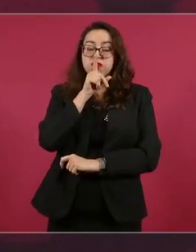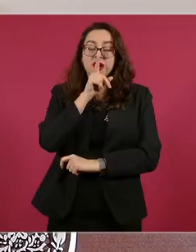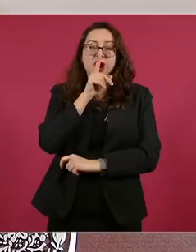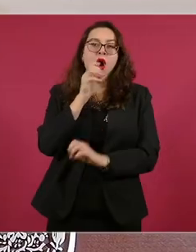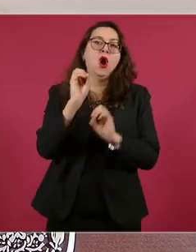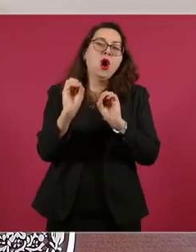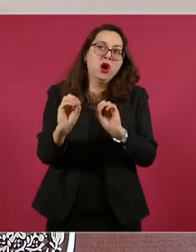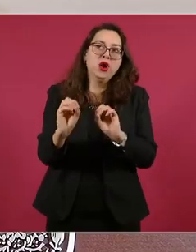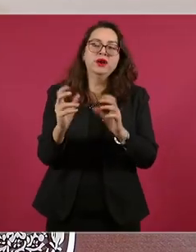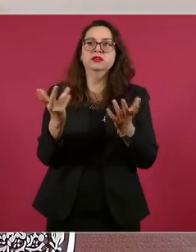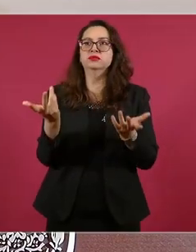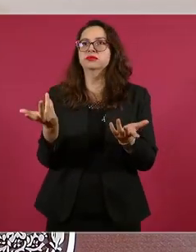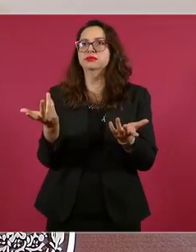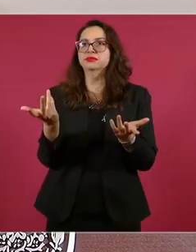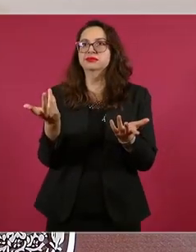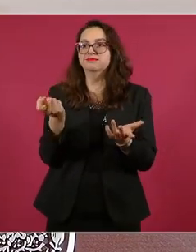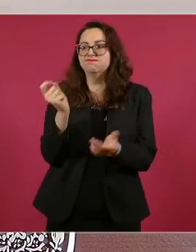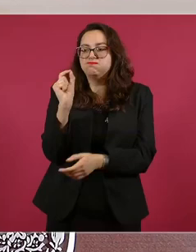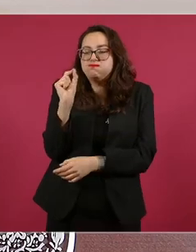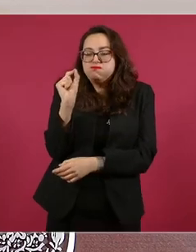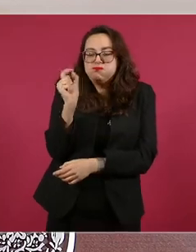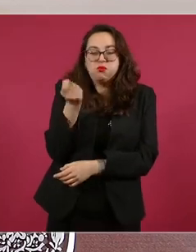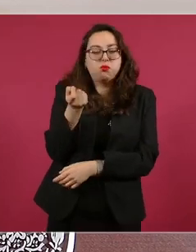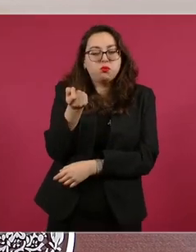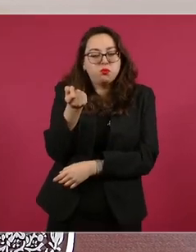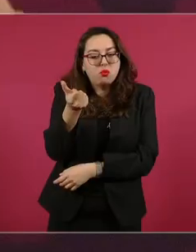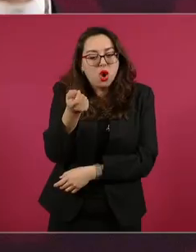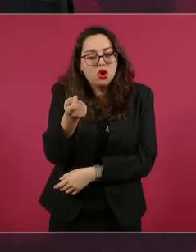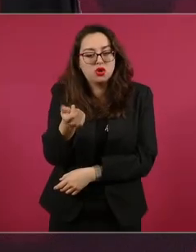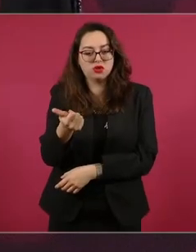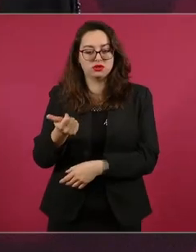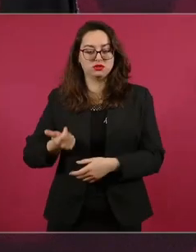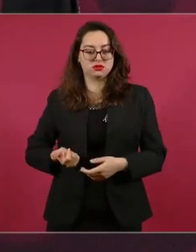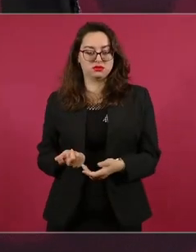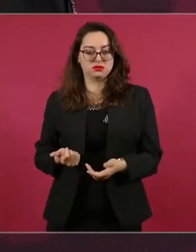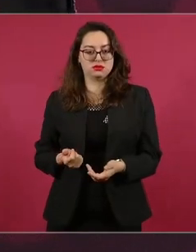para decirlo de otra manera y en forma más clara.